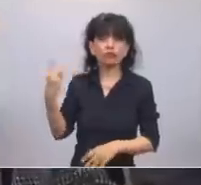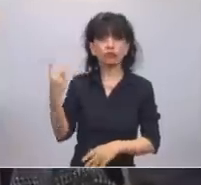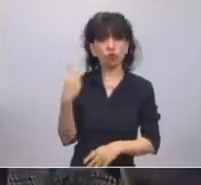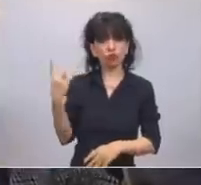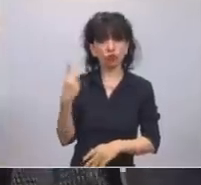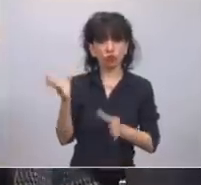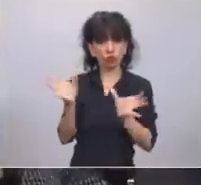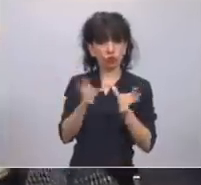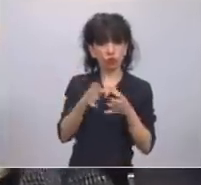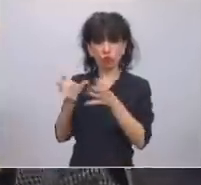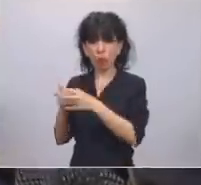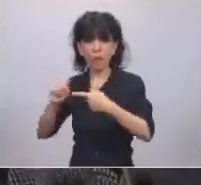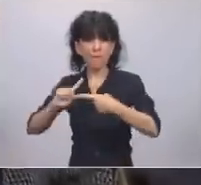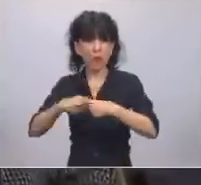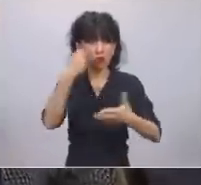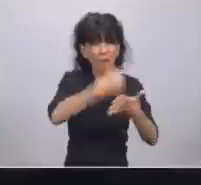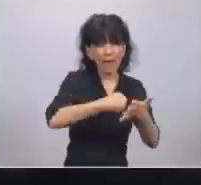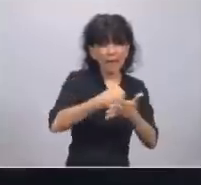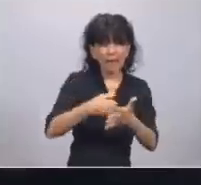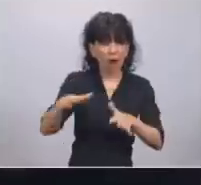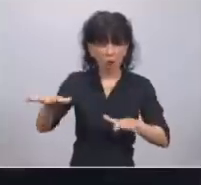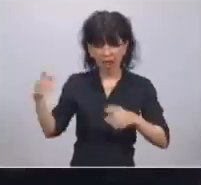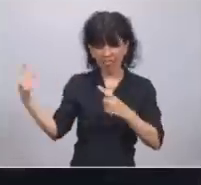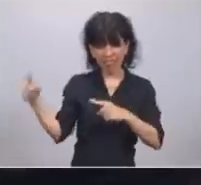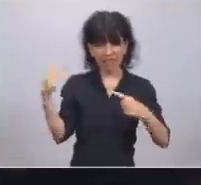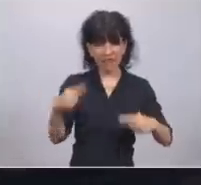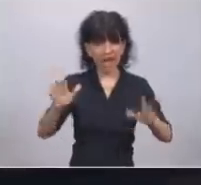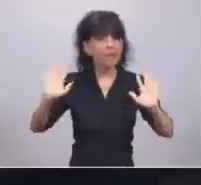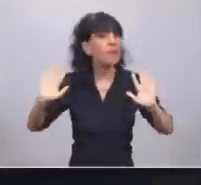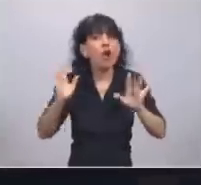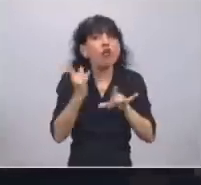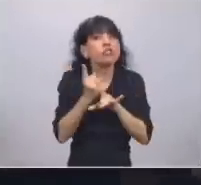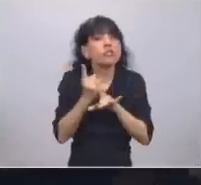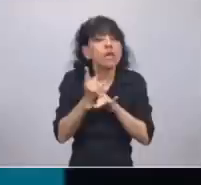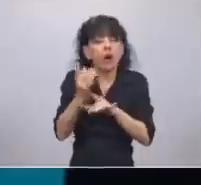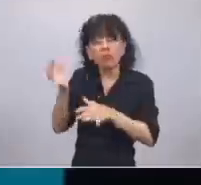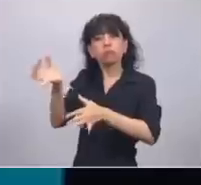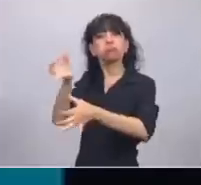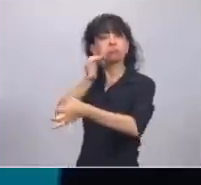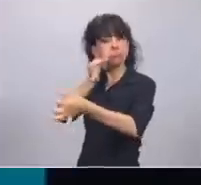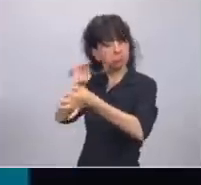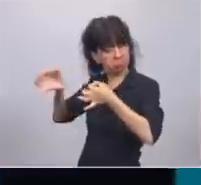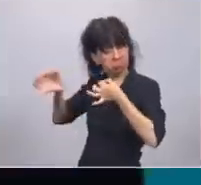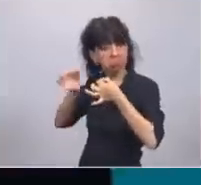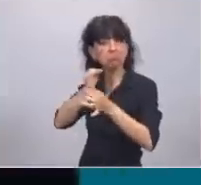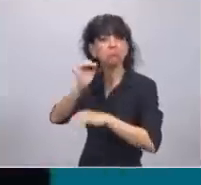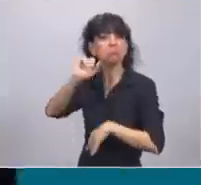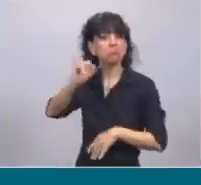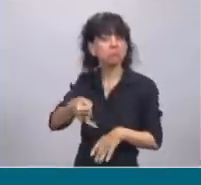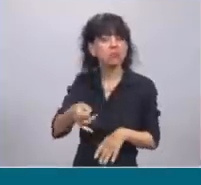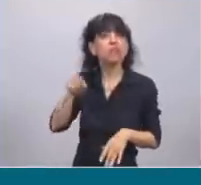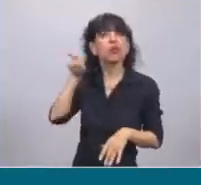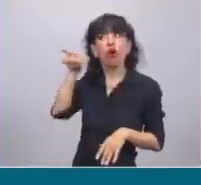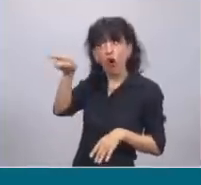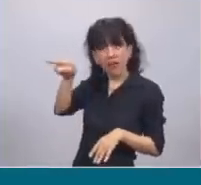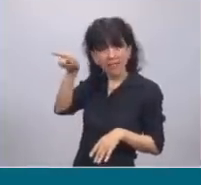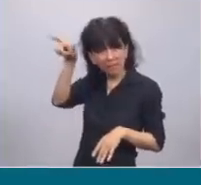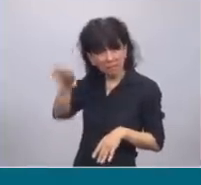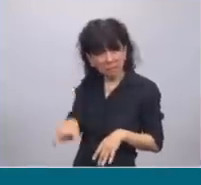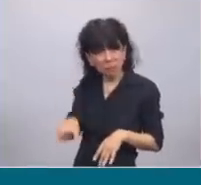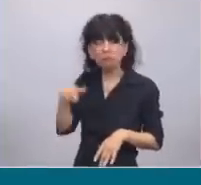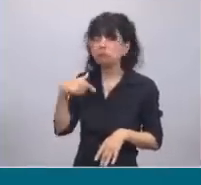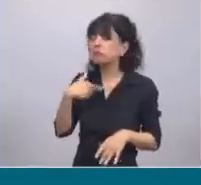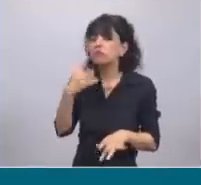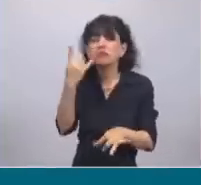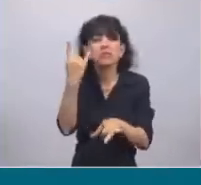distintos, con el que siempre tuve diálogo, con el que siempre tuve la